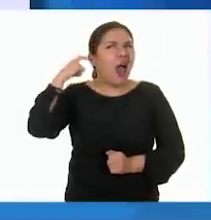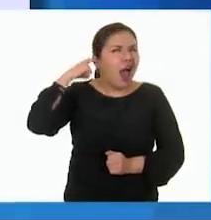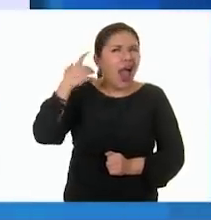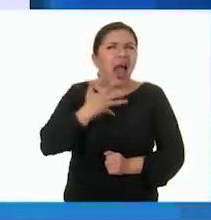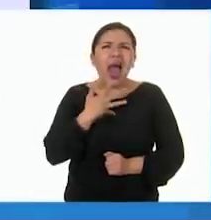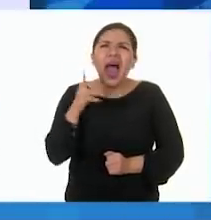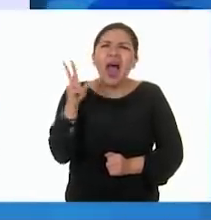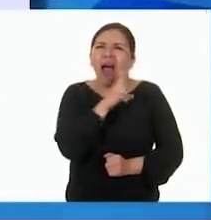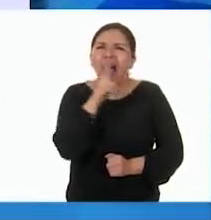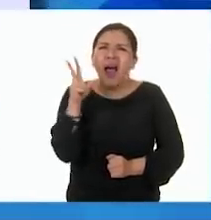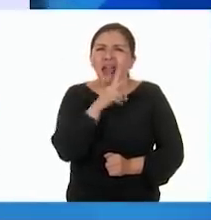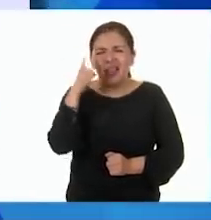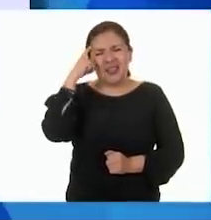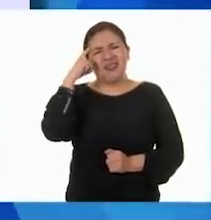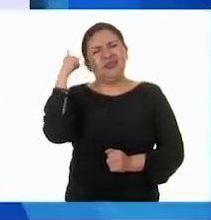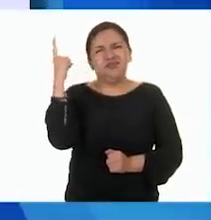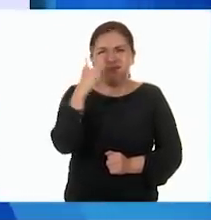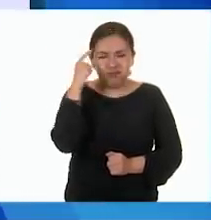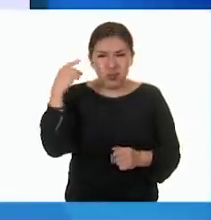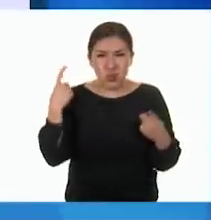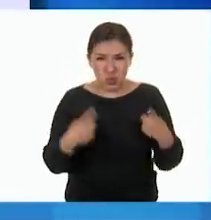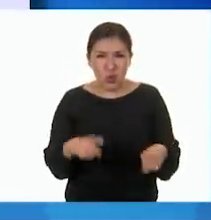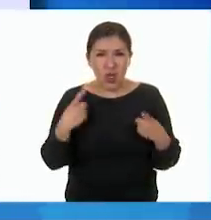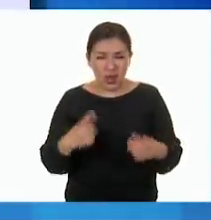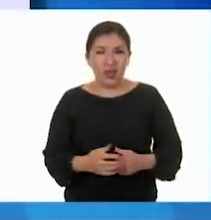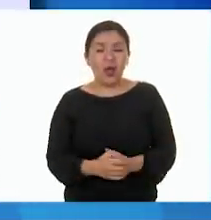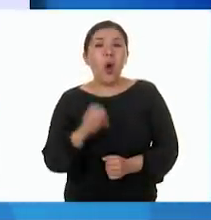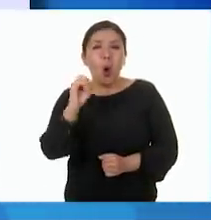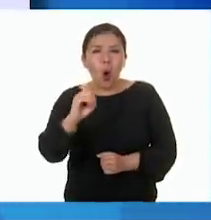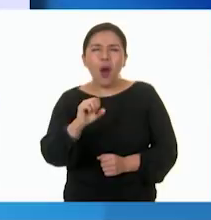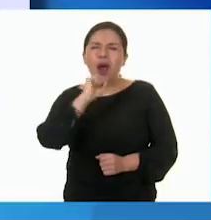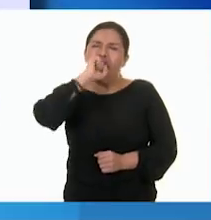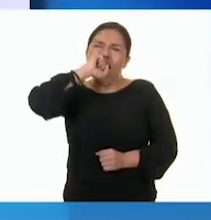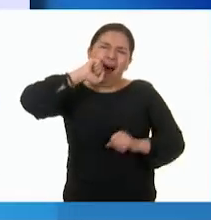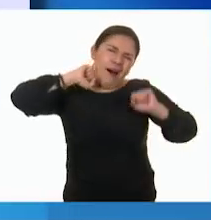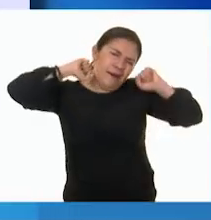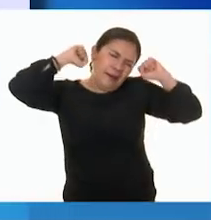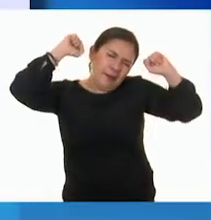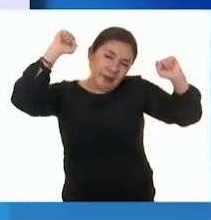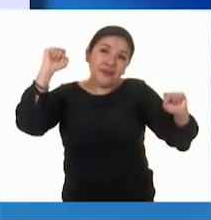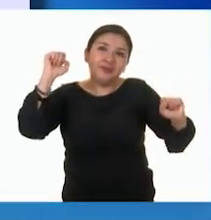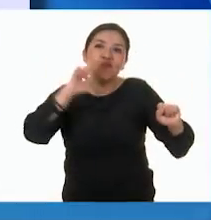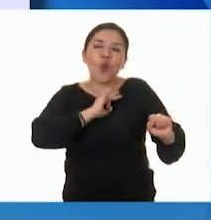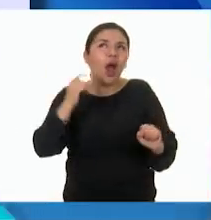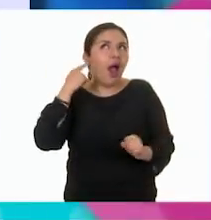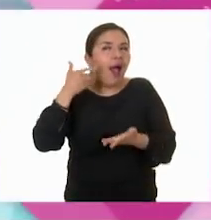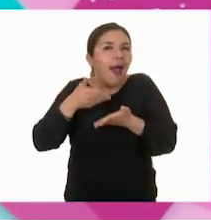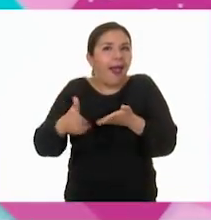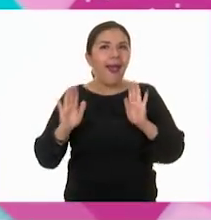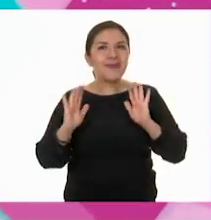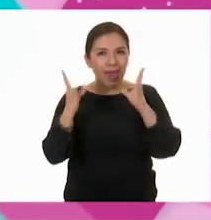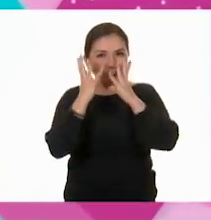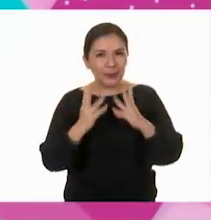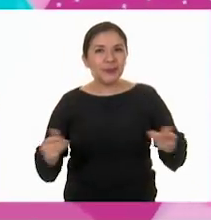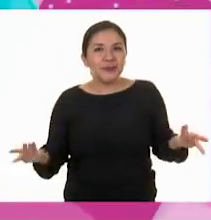atrapado dentro y te duele, y que cuando bostezas se elimina la molestia.